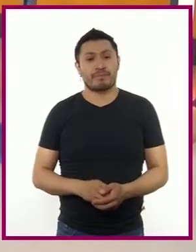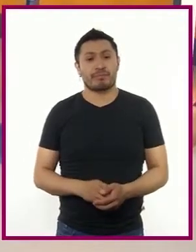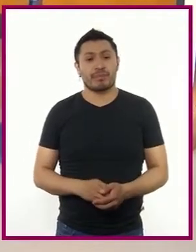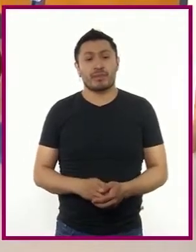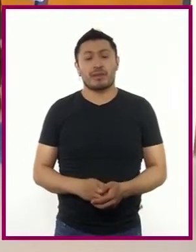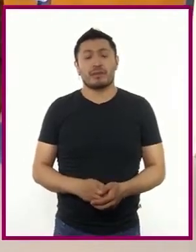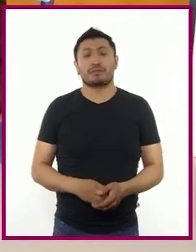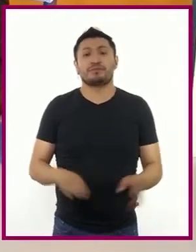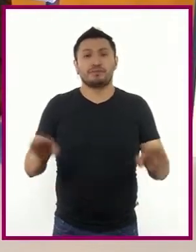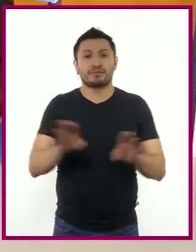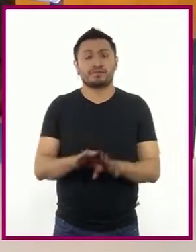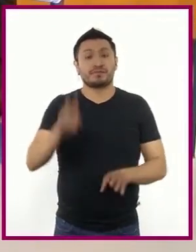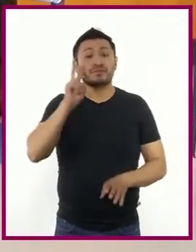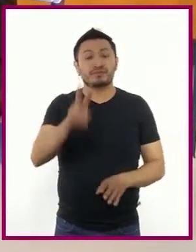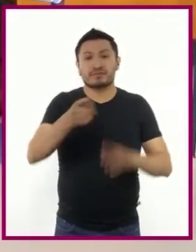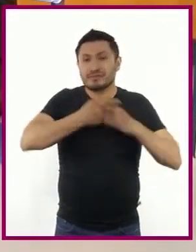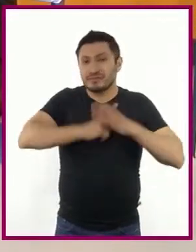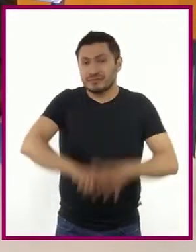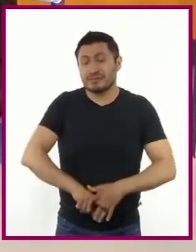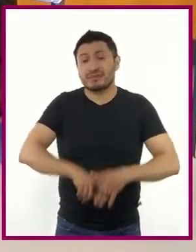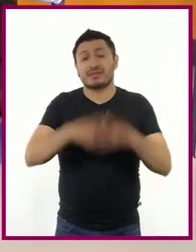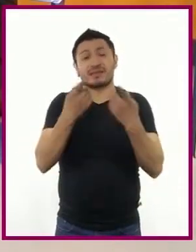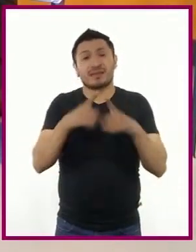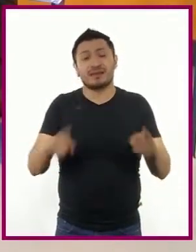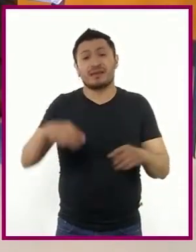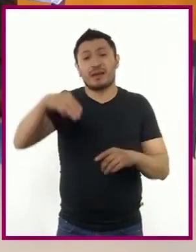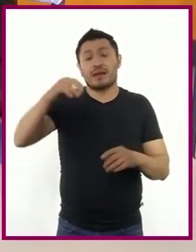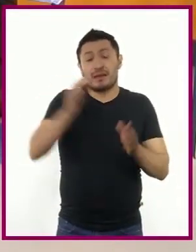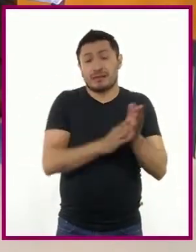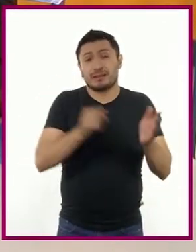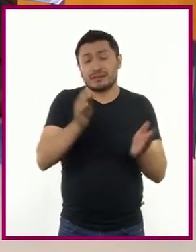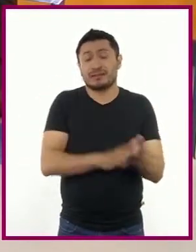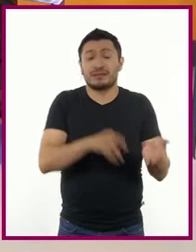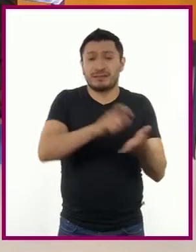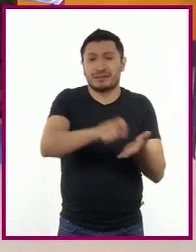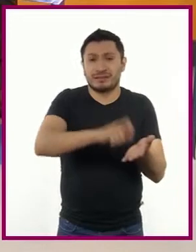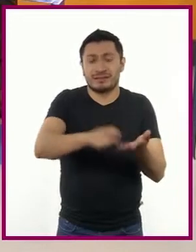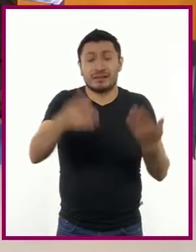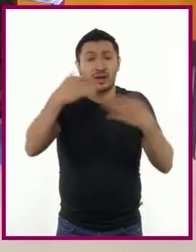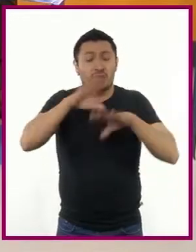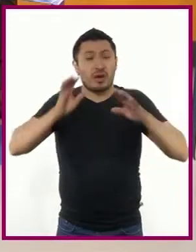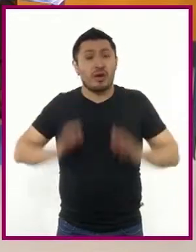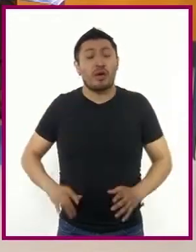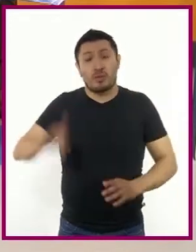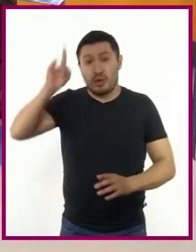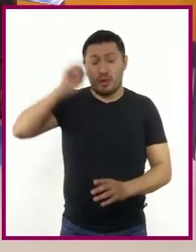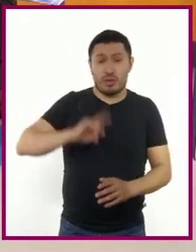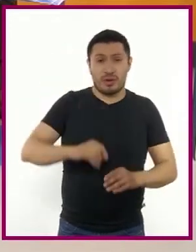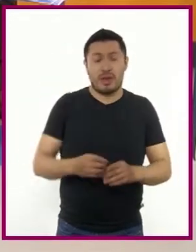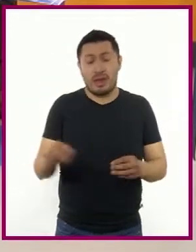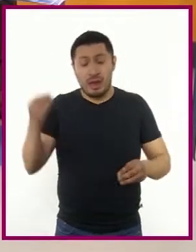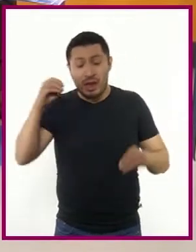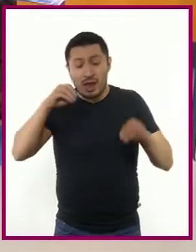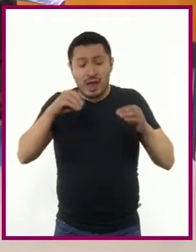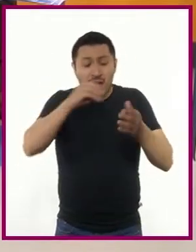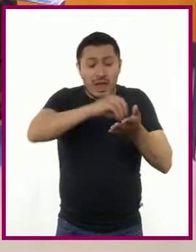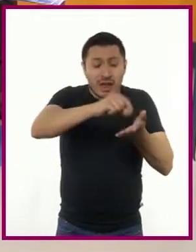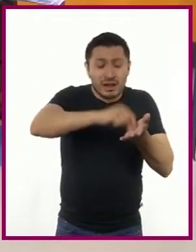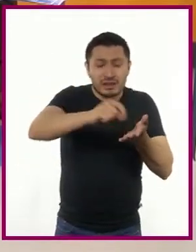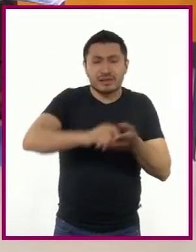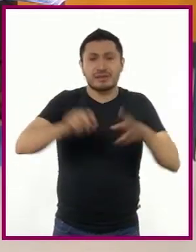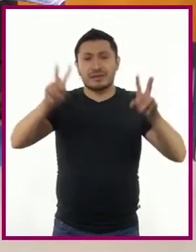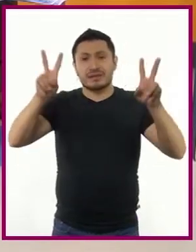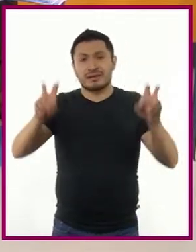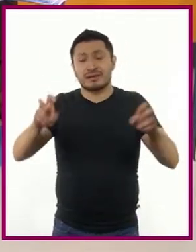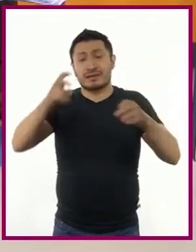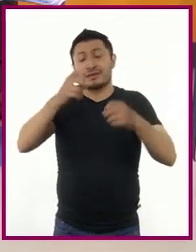parece, maestra, si empezamos a desarrollar la monografía del sistema reproductor femenino colocando el subtítulo